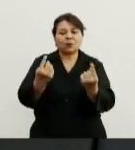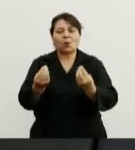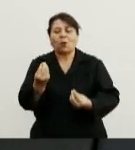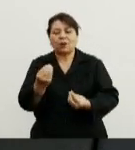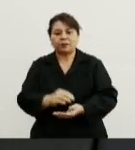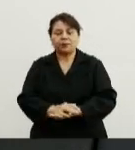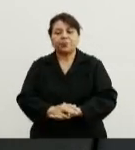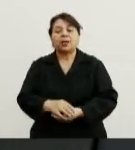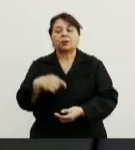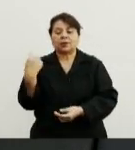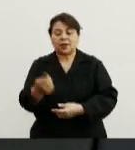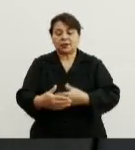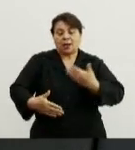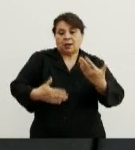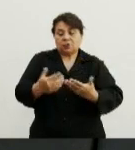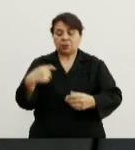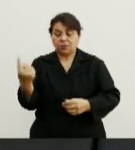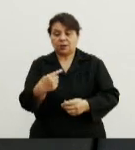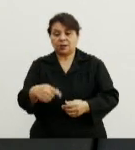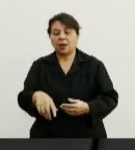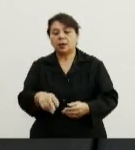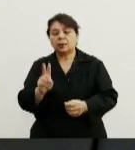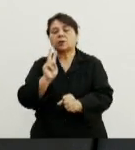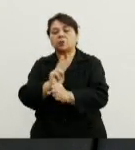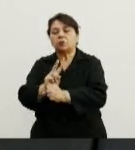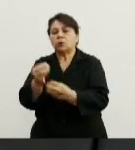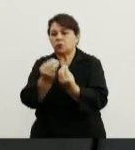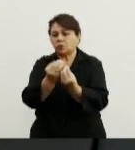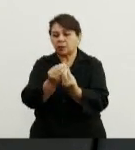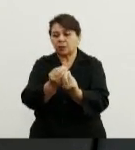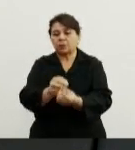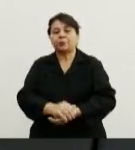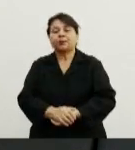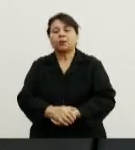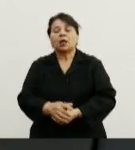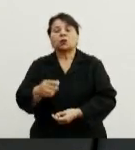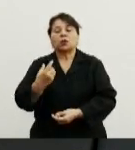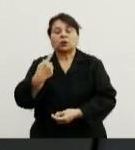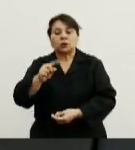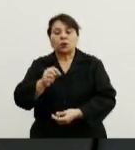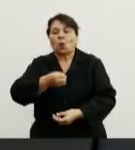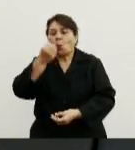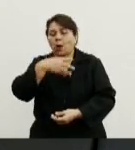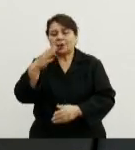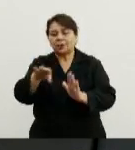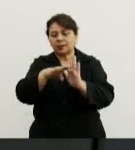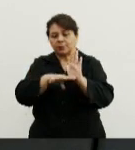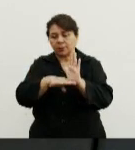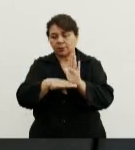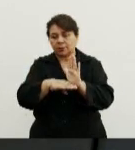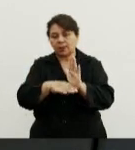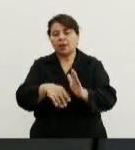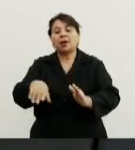nuestras acciones en este sentido cualquier medida de reactivación paulatina que tomemos se quería o